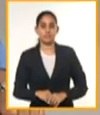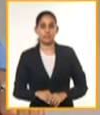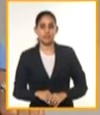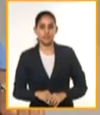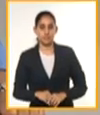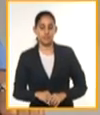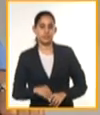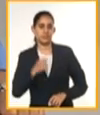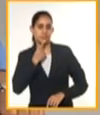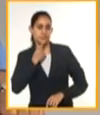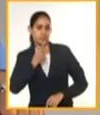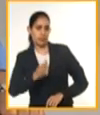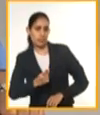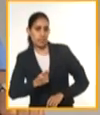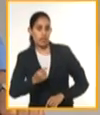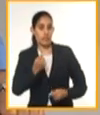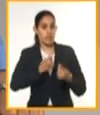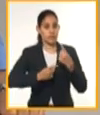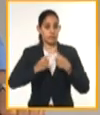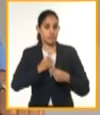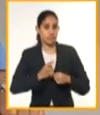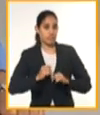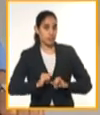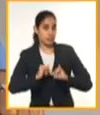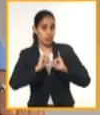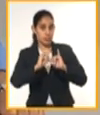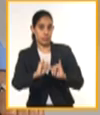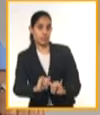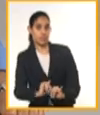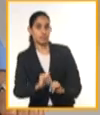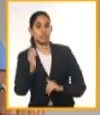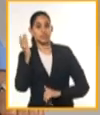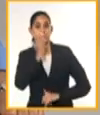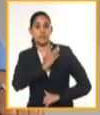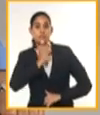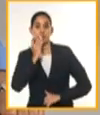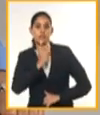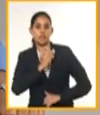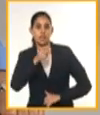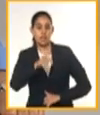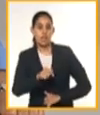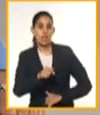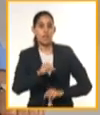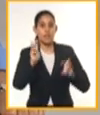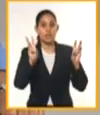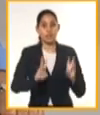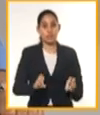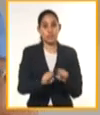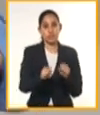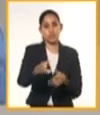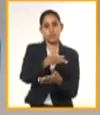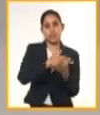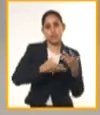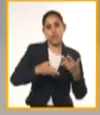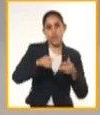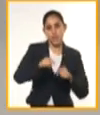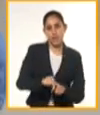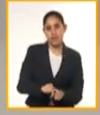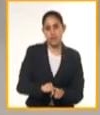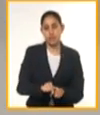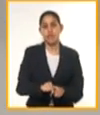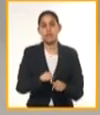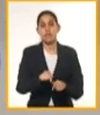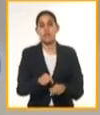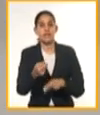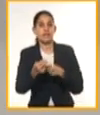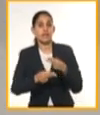lo que publique un sitio que se llama Real Clear Politics. Este sitio, ¿en qué se basa? En que hace suma